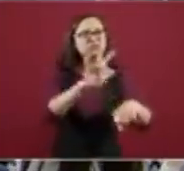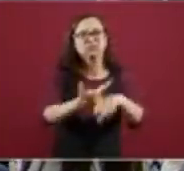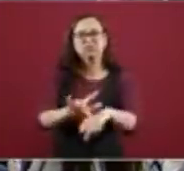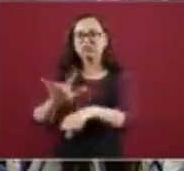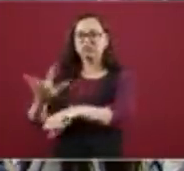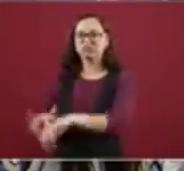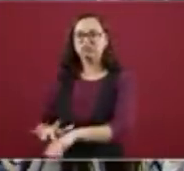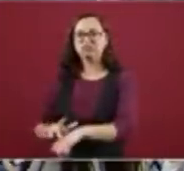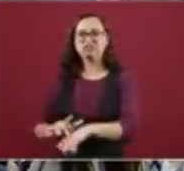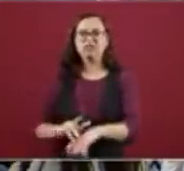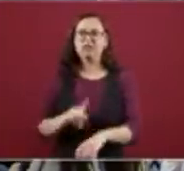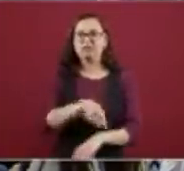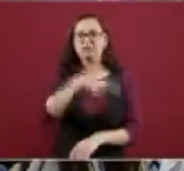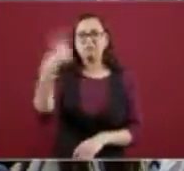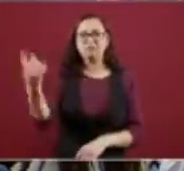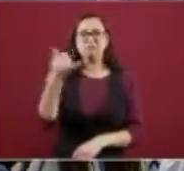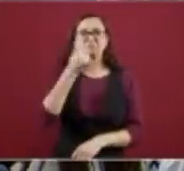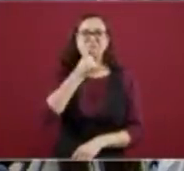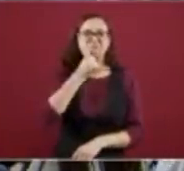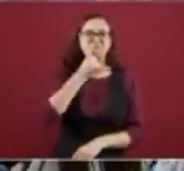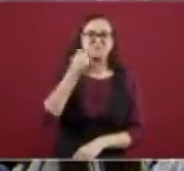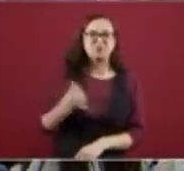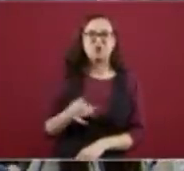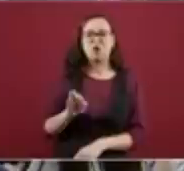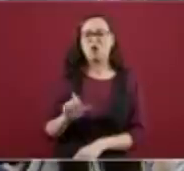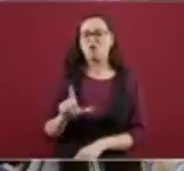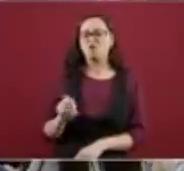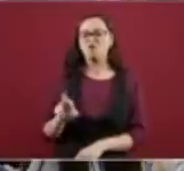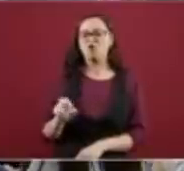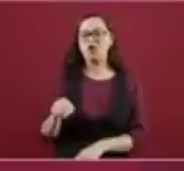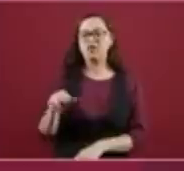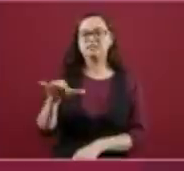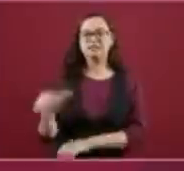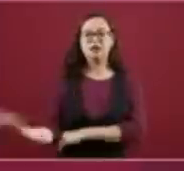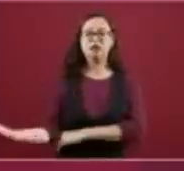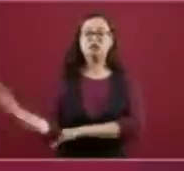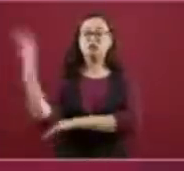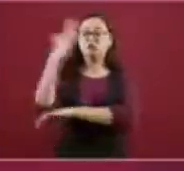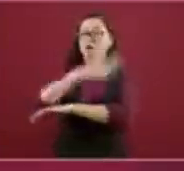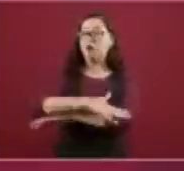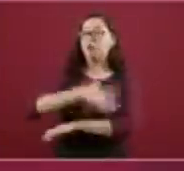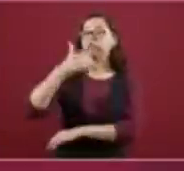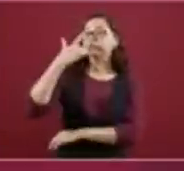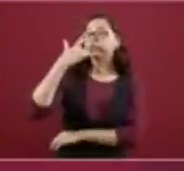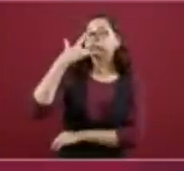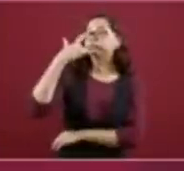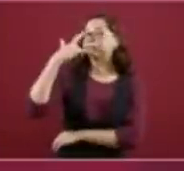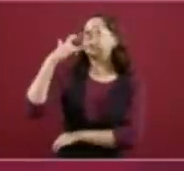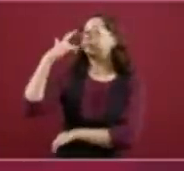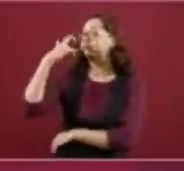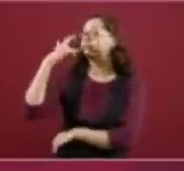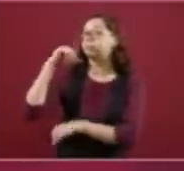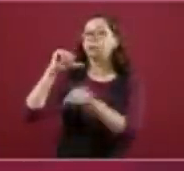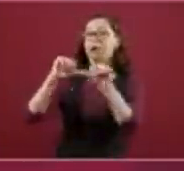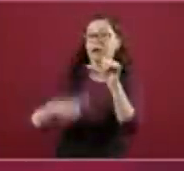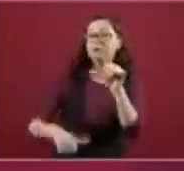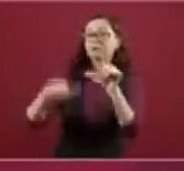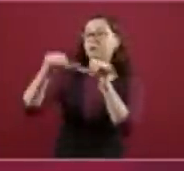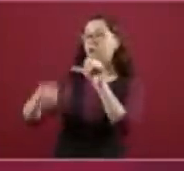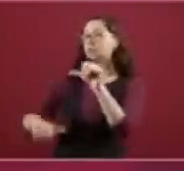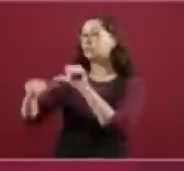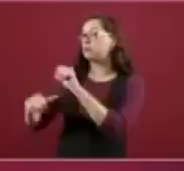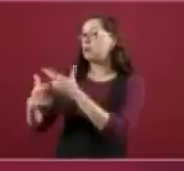ejemplo, en Florencia, de estar todo el día viendo exposiciones de arte, de